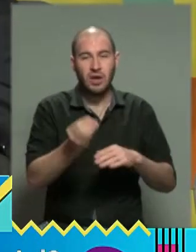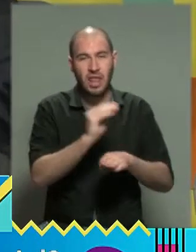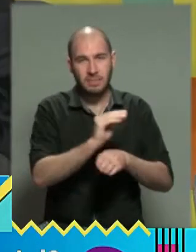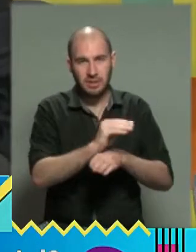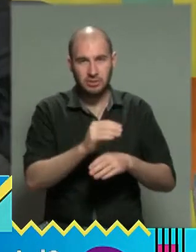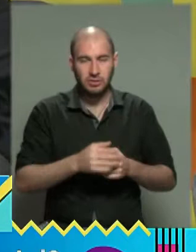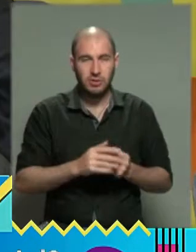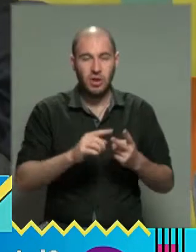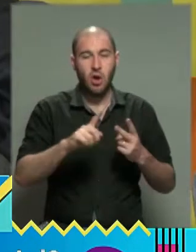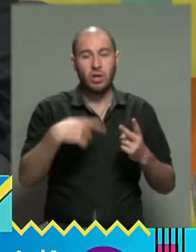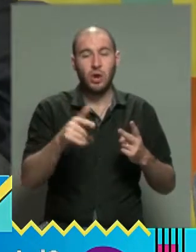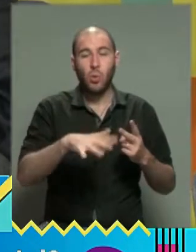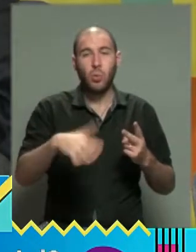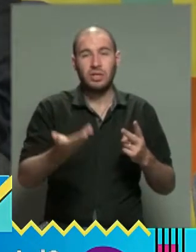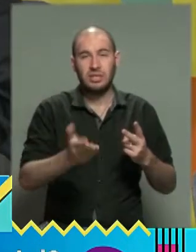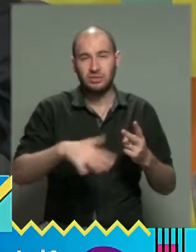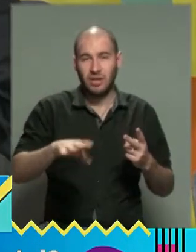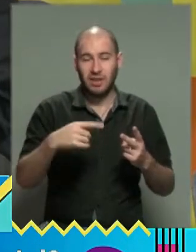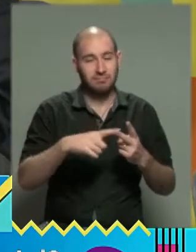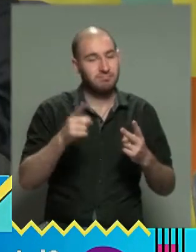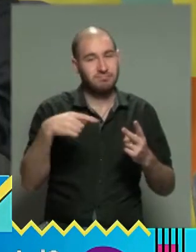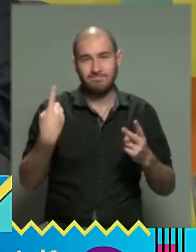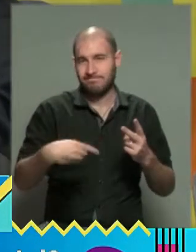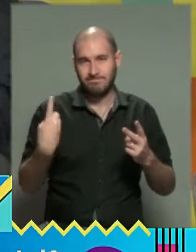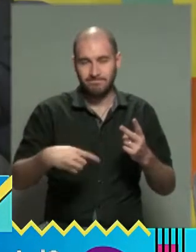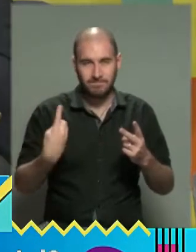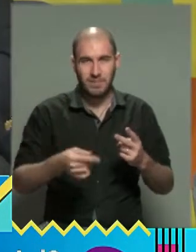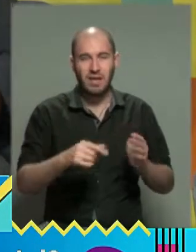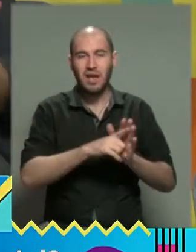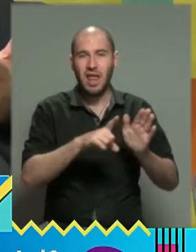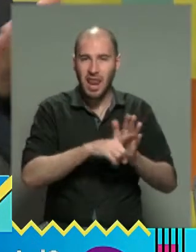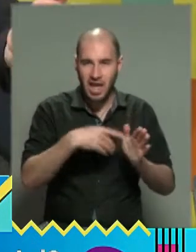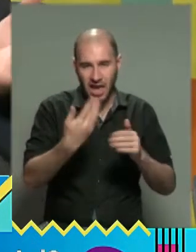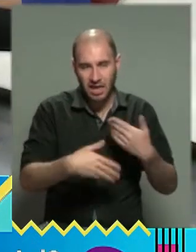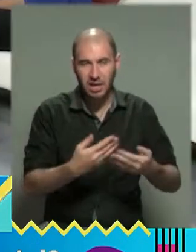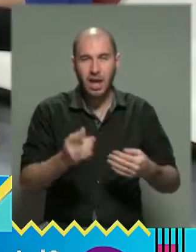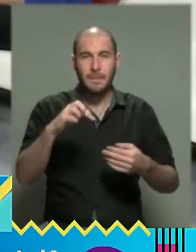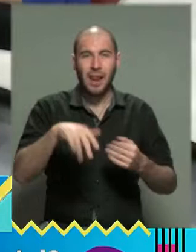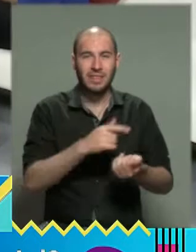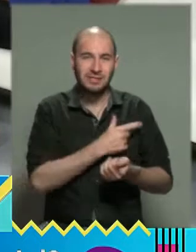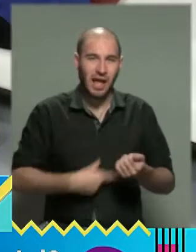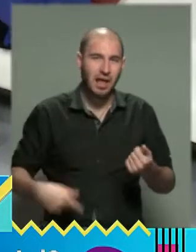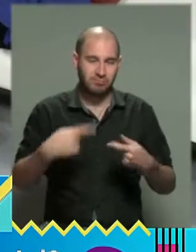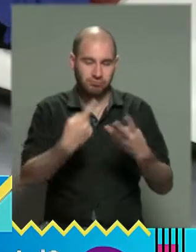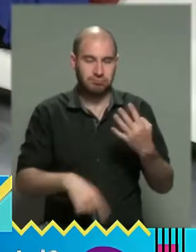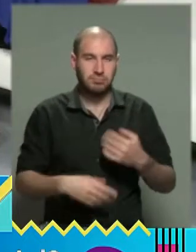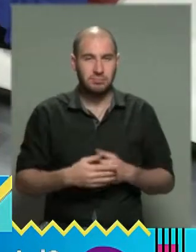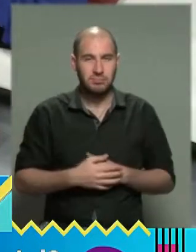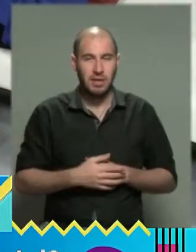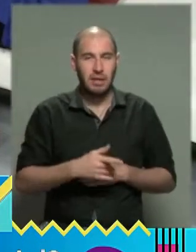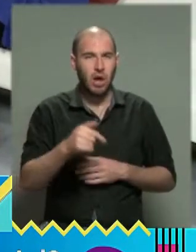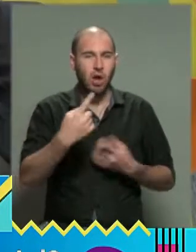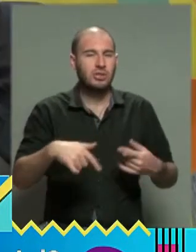alimentación. Y la justicia social, que es algo permanente, ¿no? Que se construye con leyes, con políticas de Estado, etc. Yo creo